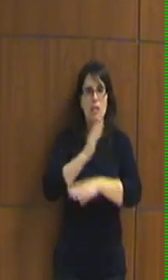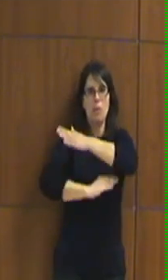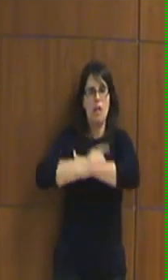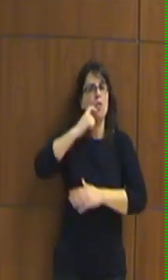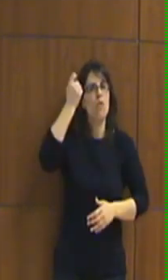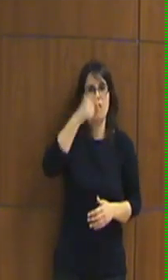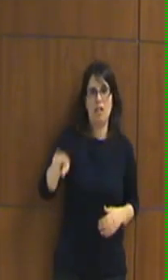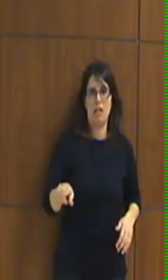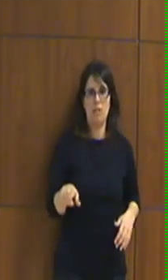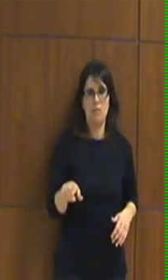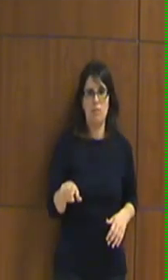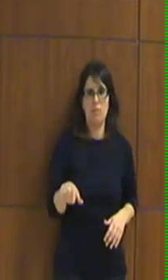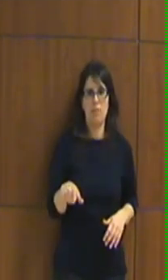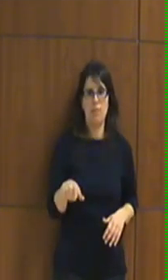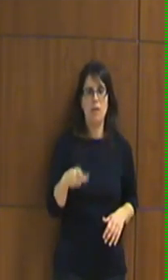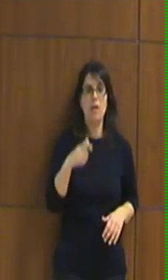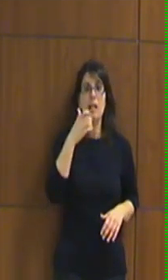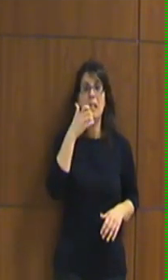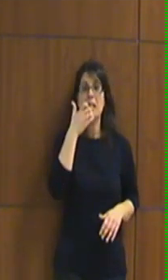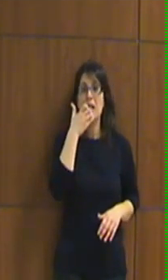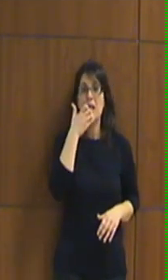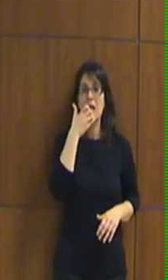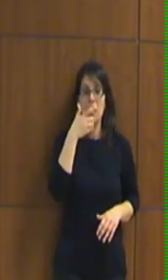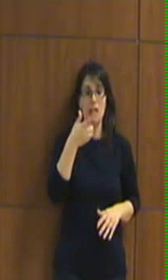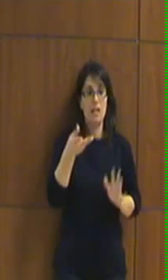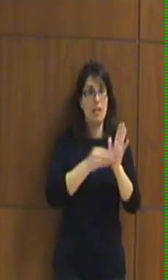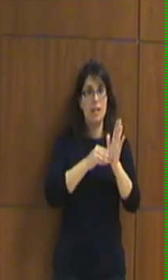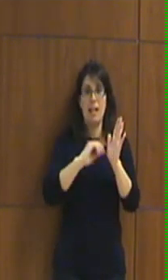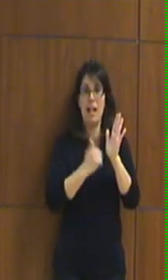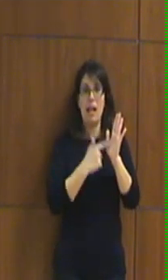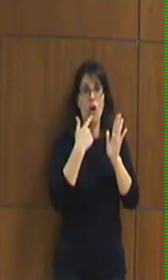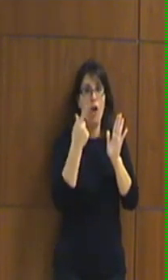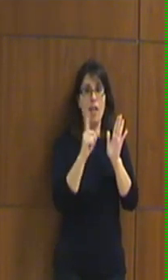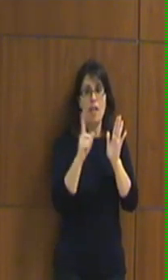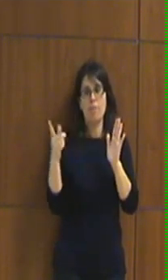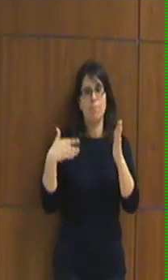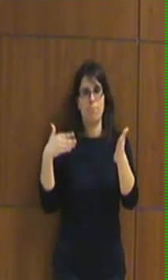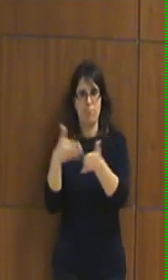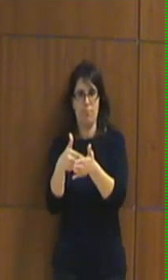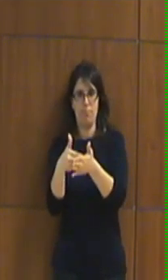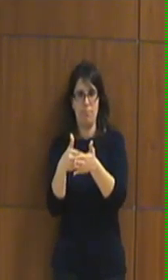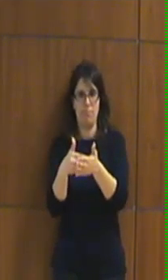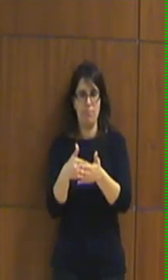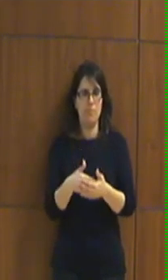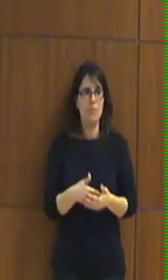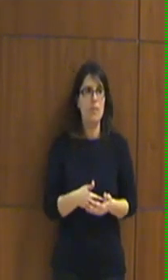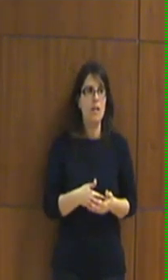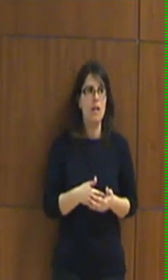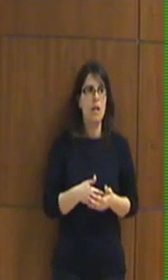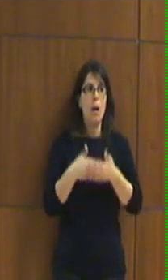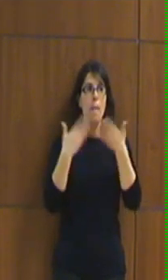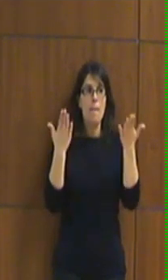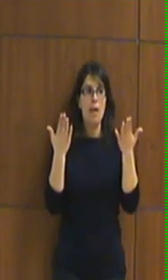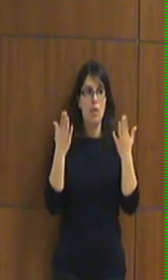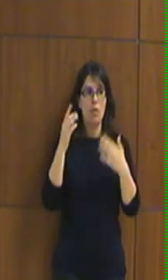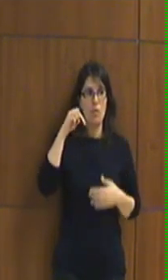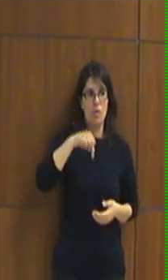caso contrario no podrían concursar. Ahora mismo ya se supone que no podrían concursar. Pero nos encontramos que en